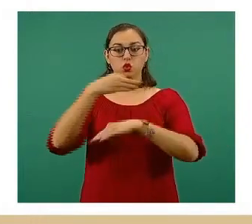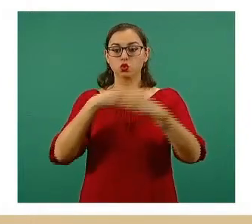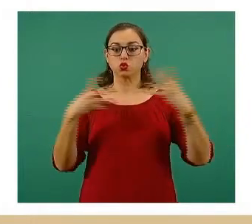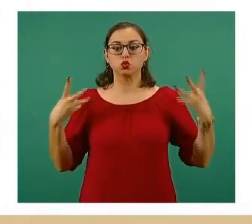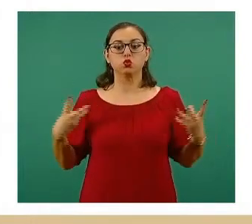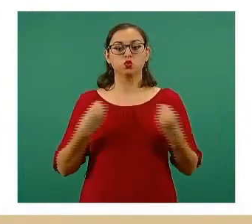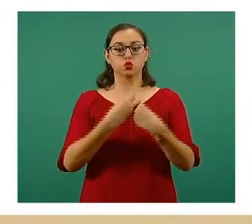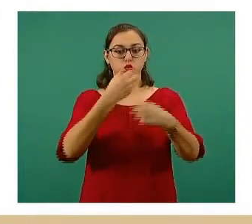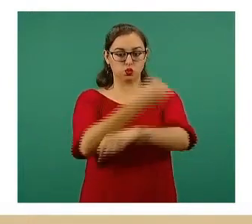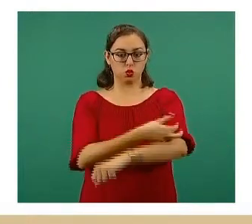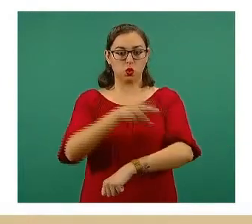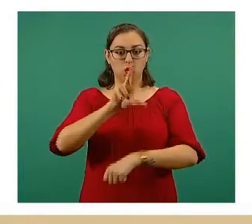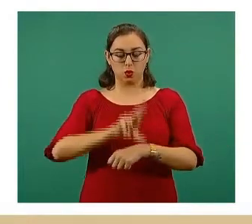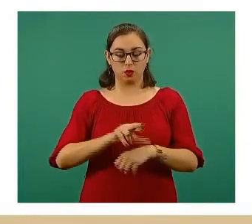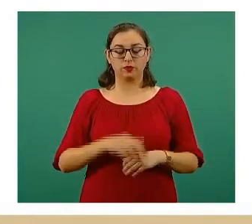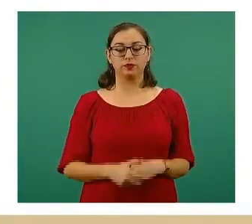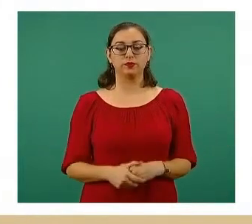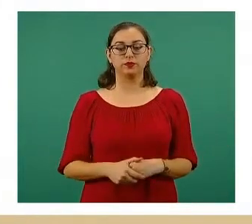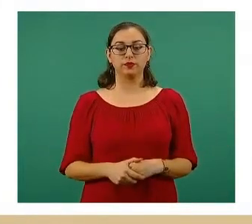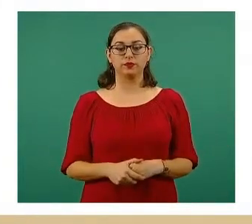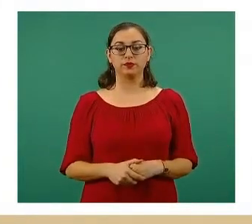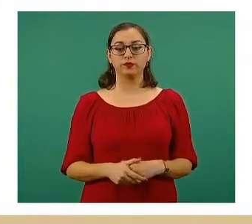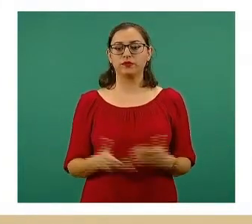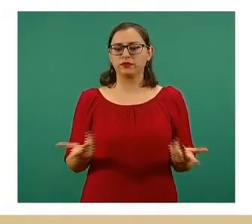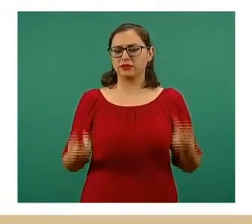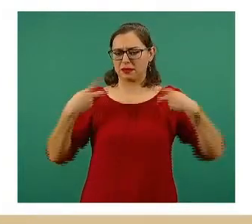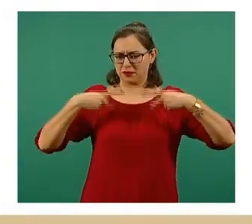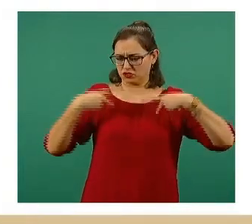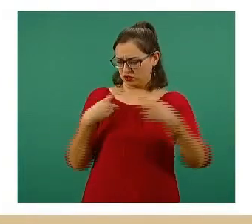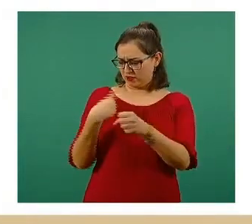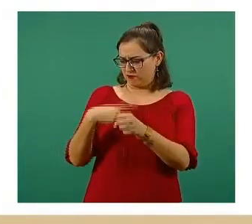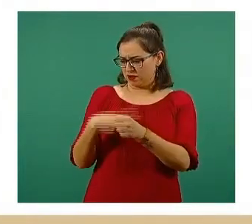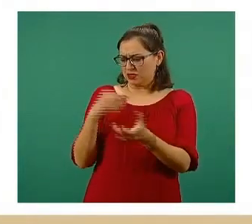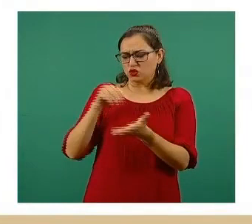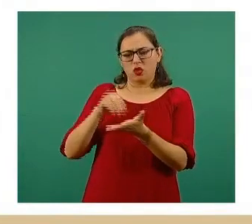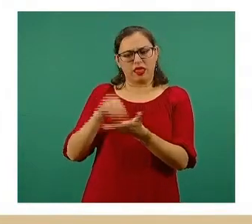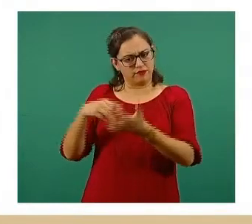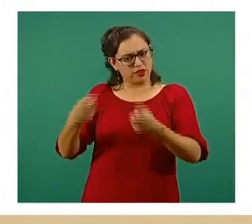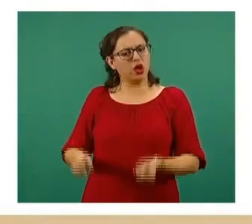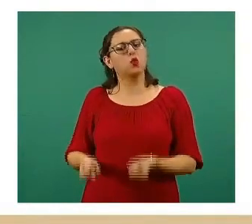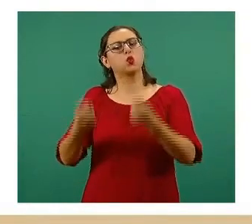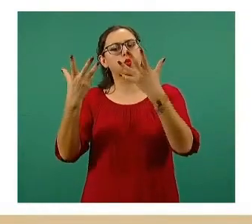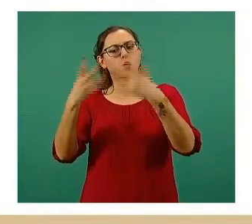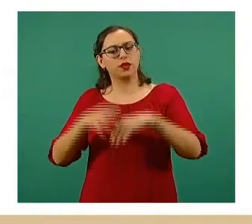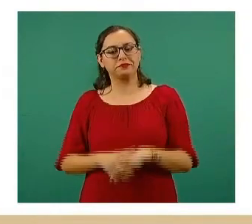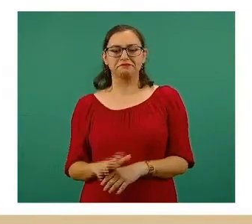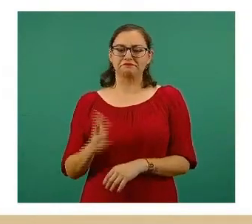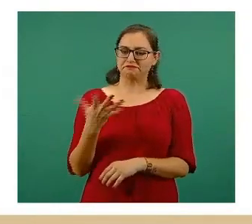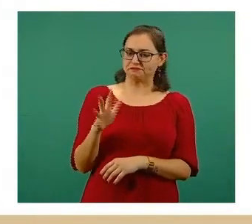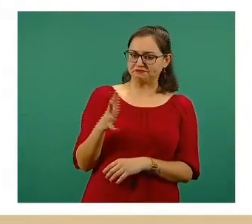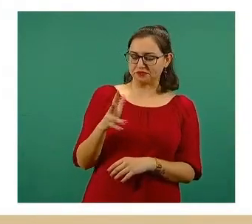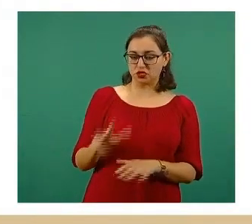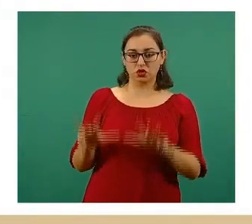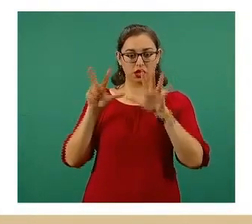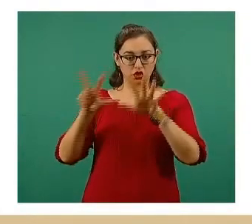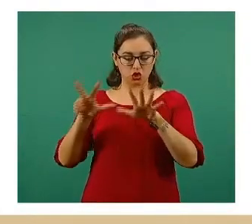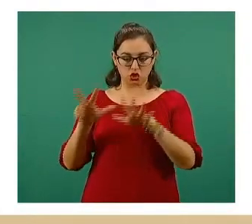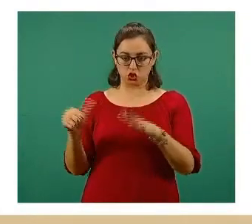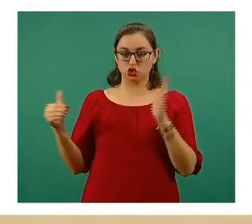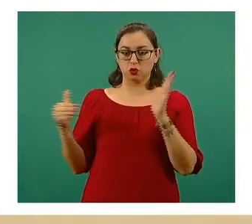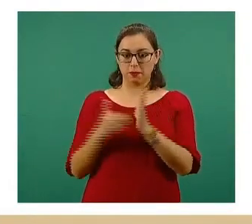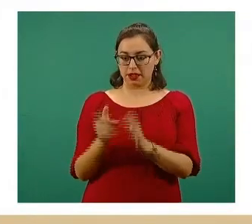país. Actualmente solamente 18,020 personas son las que se estima que tengan actualmente